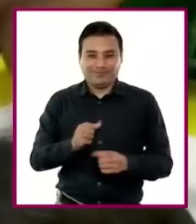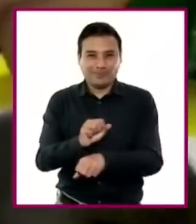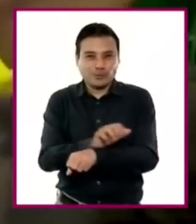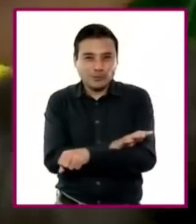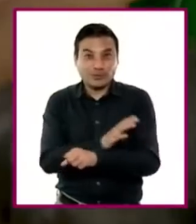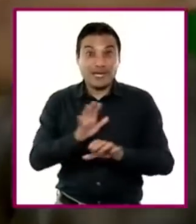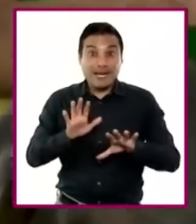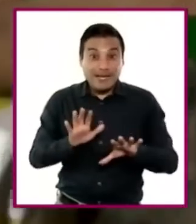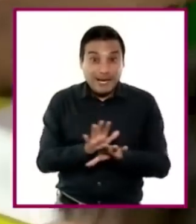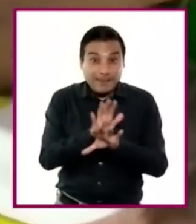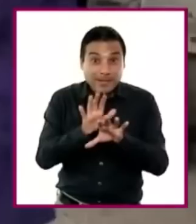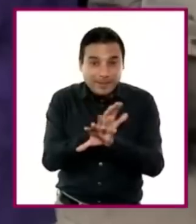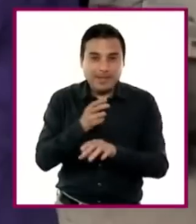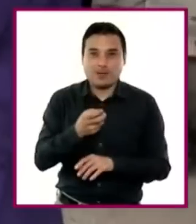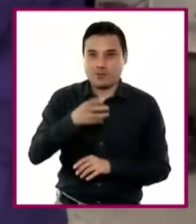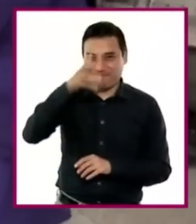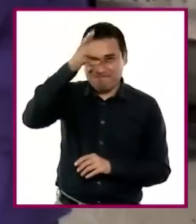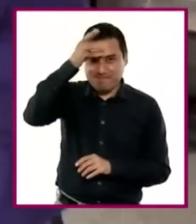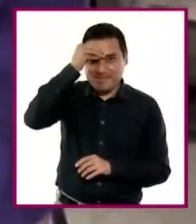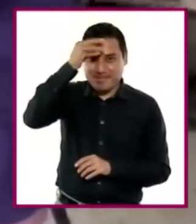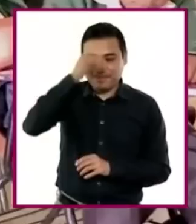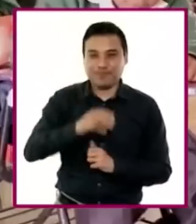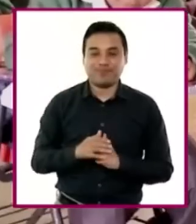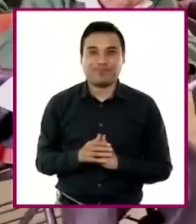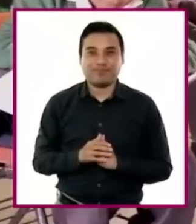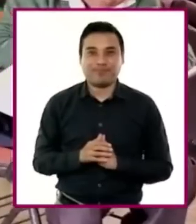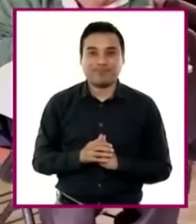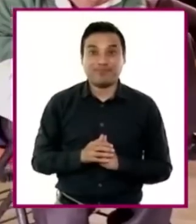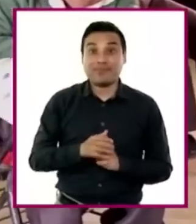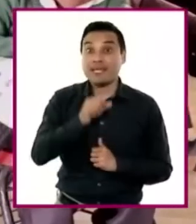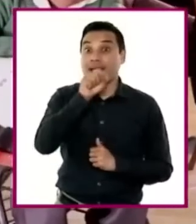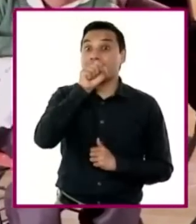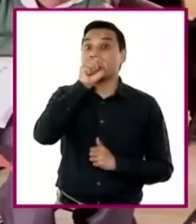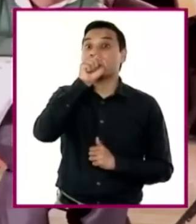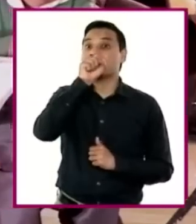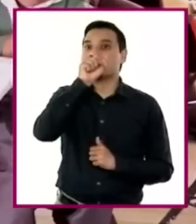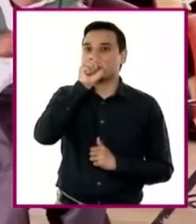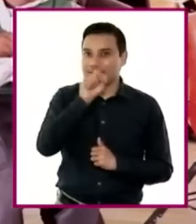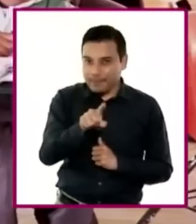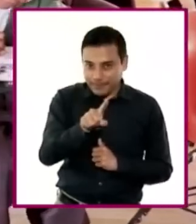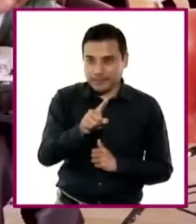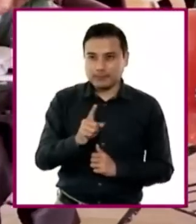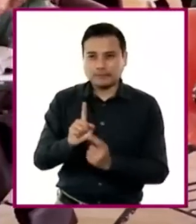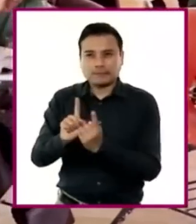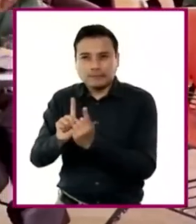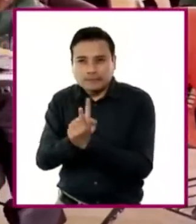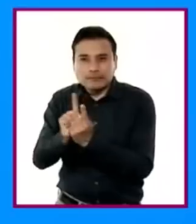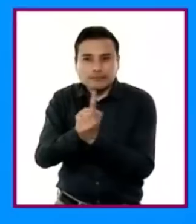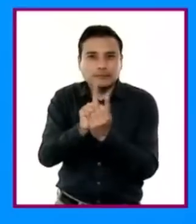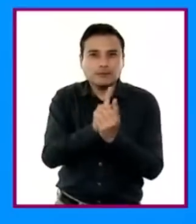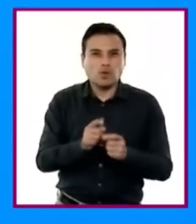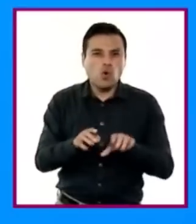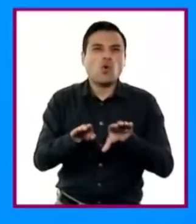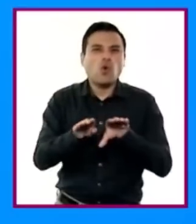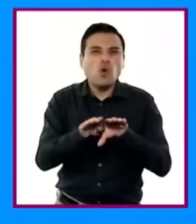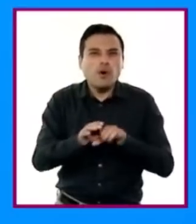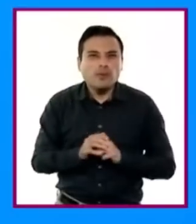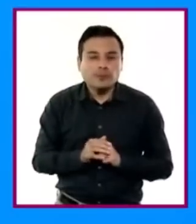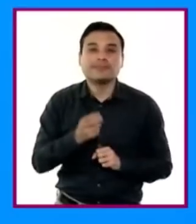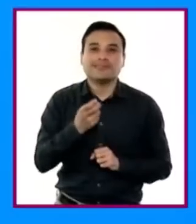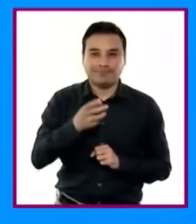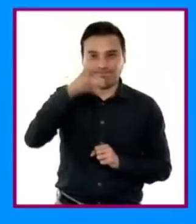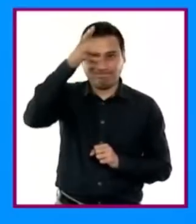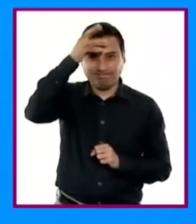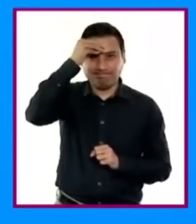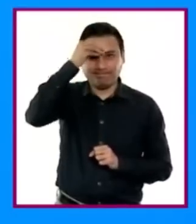así como las implicaciones socioculturales de estos la relación entre